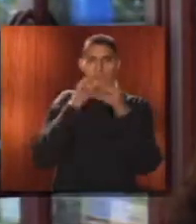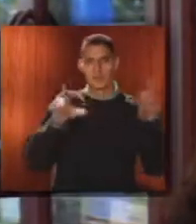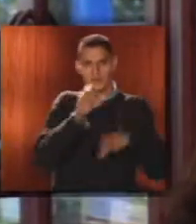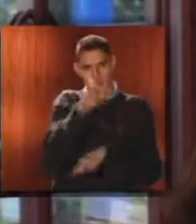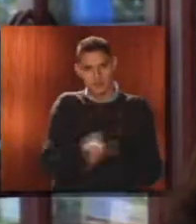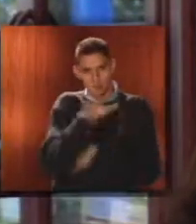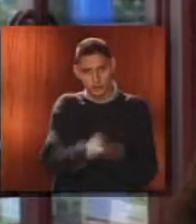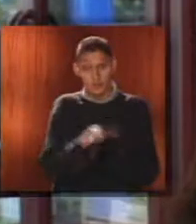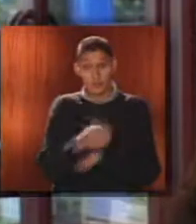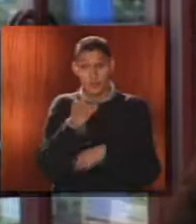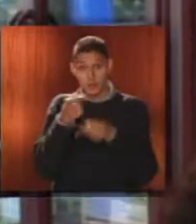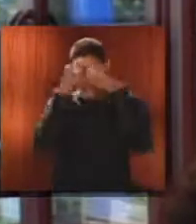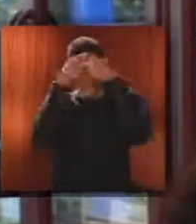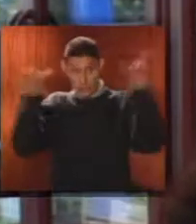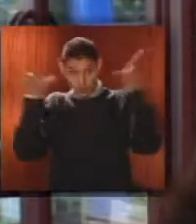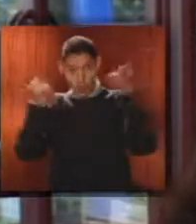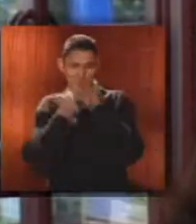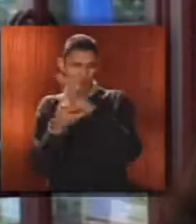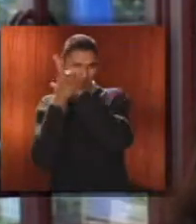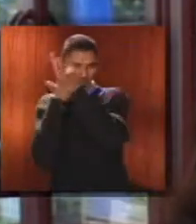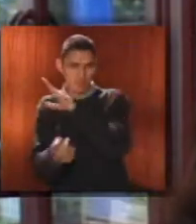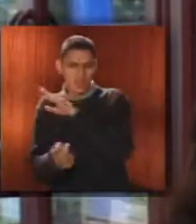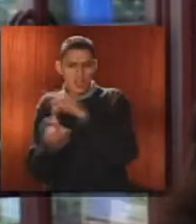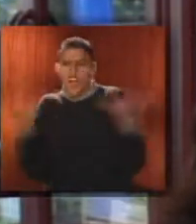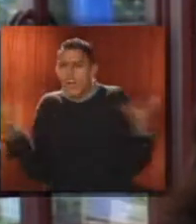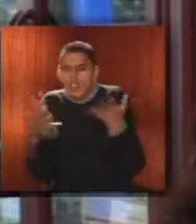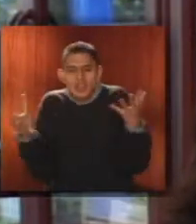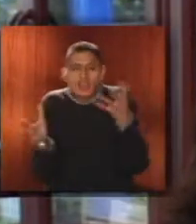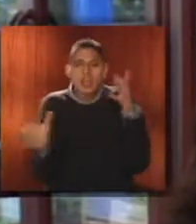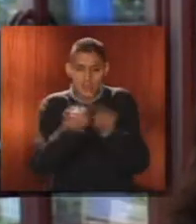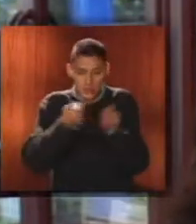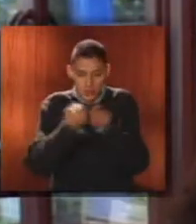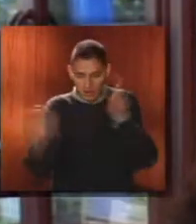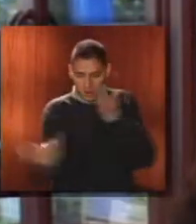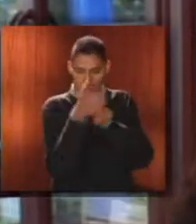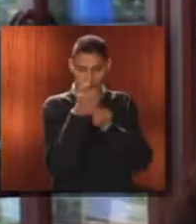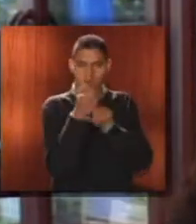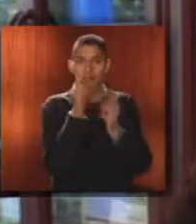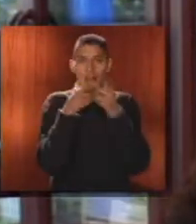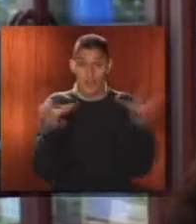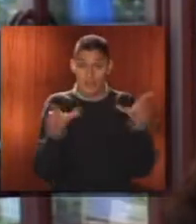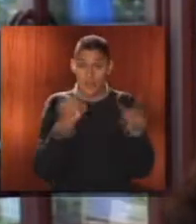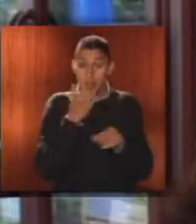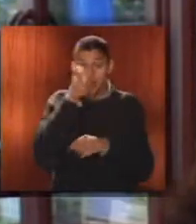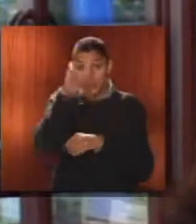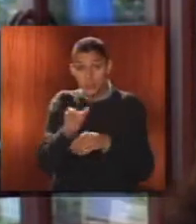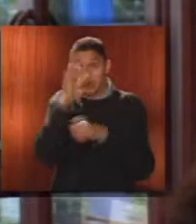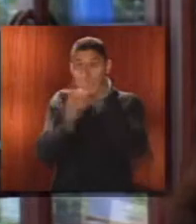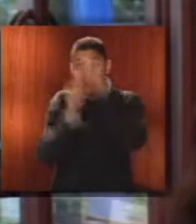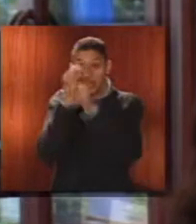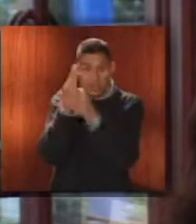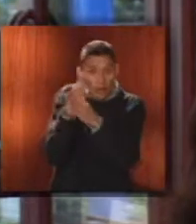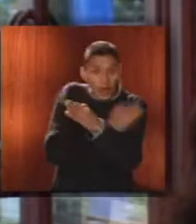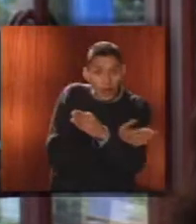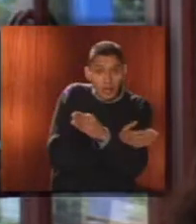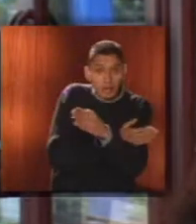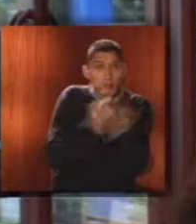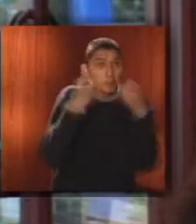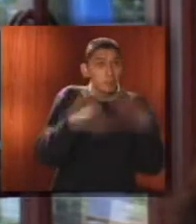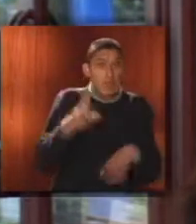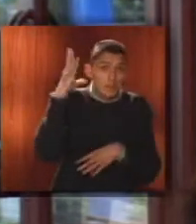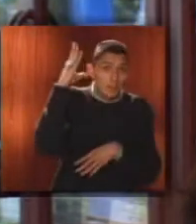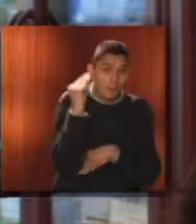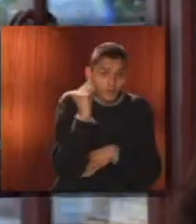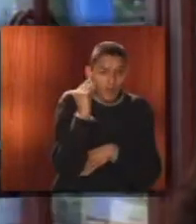persona va a adquirir. El lenguaje como facultad se concreta en la adquisición de la lengua. Si una persona pierde la audición antes de los tres años,